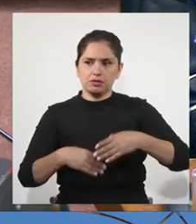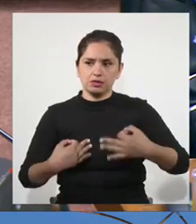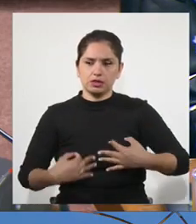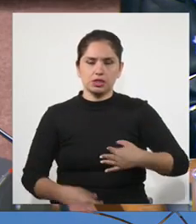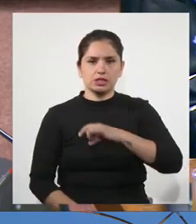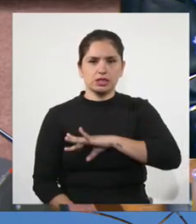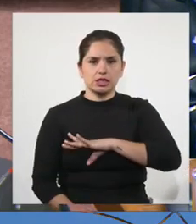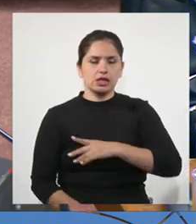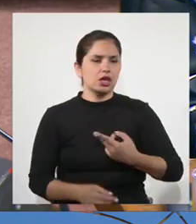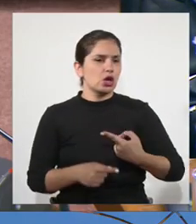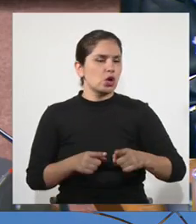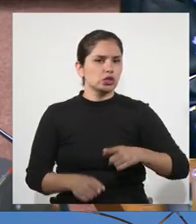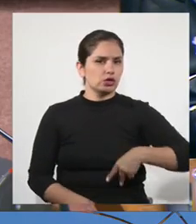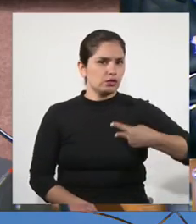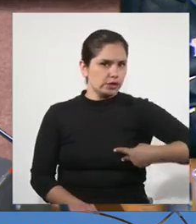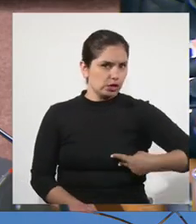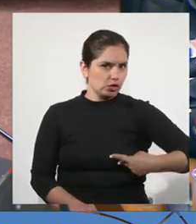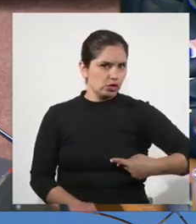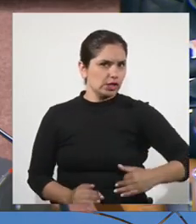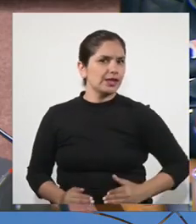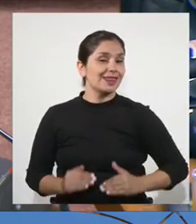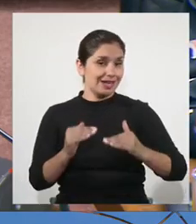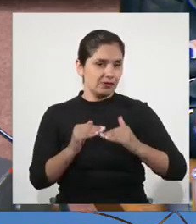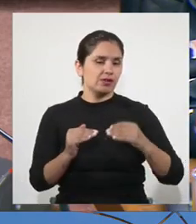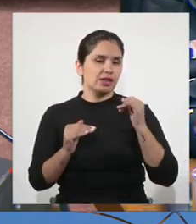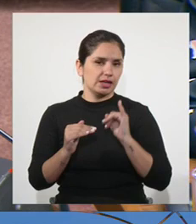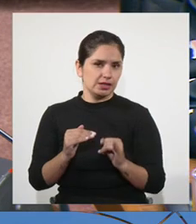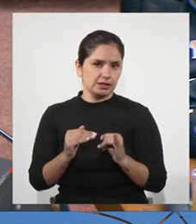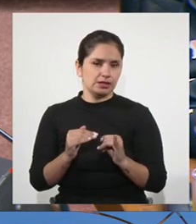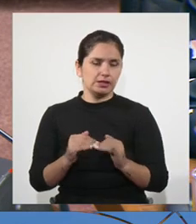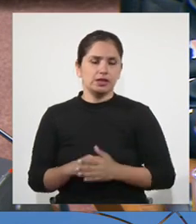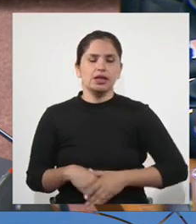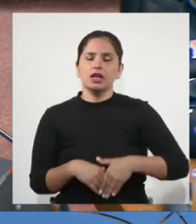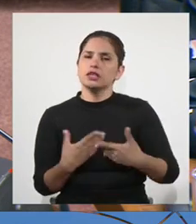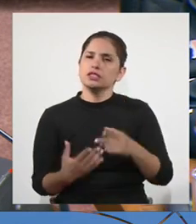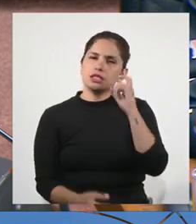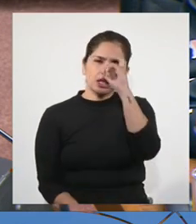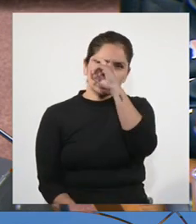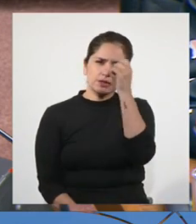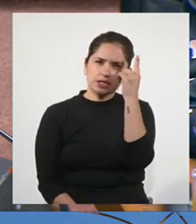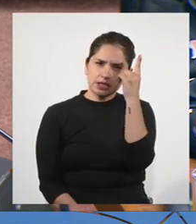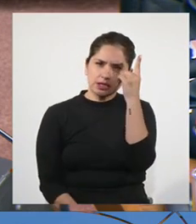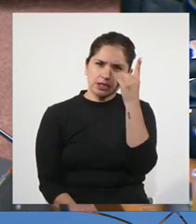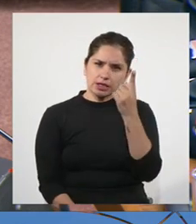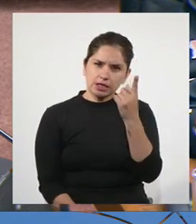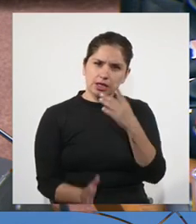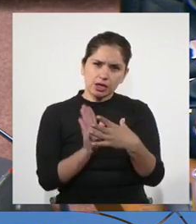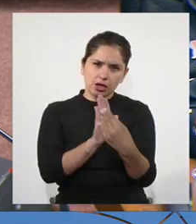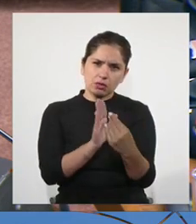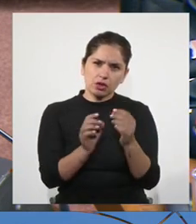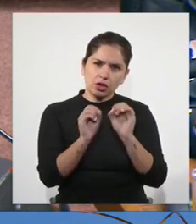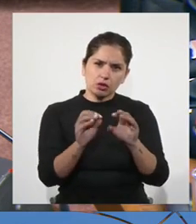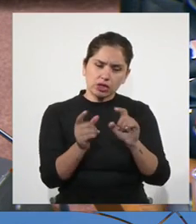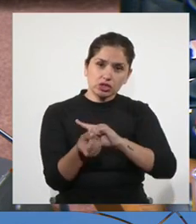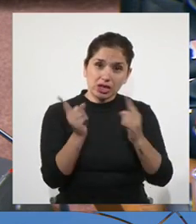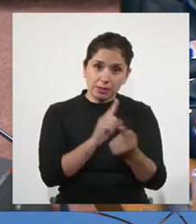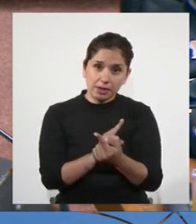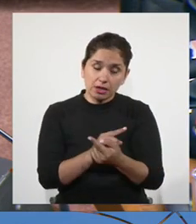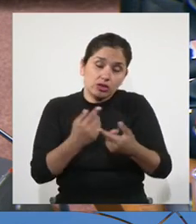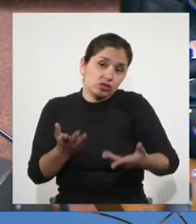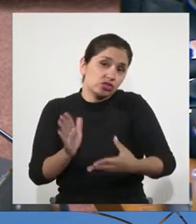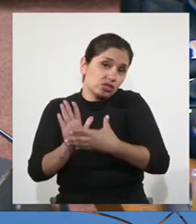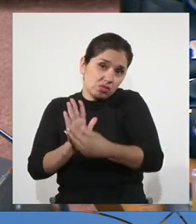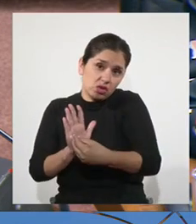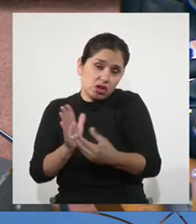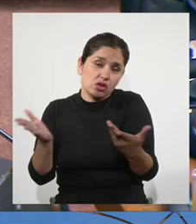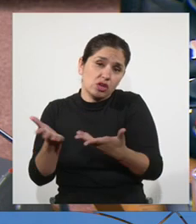juegue con otros valores, con los valores de la equidad. Y si tanto cuesta entender esto, que hay que cambiar el modelo educativo, al menos cambiemos el modelo en